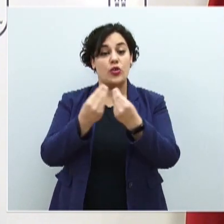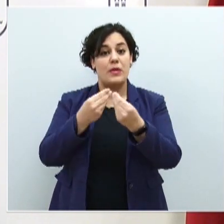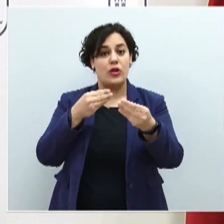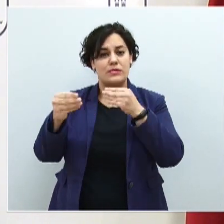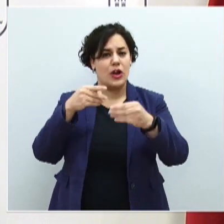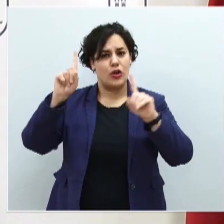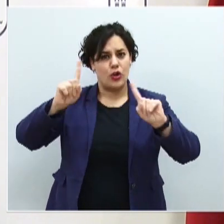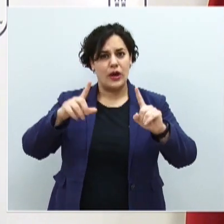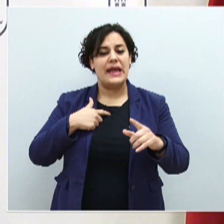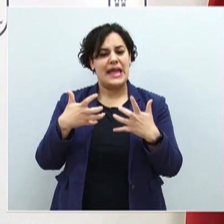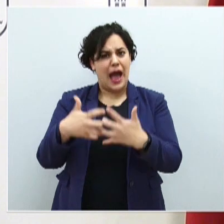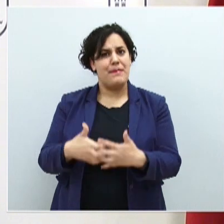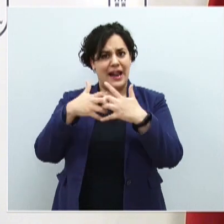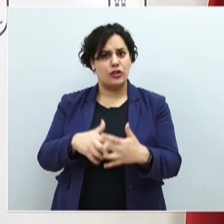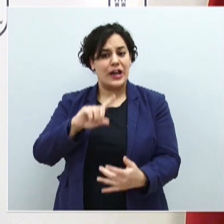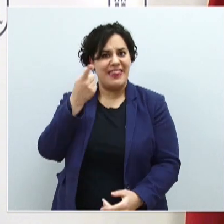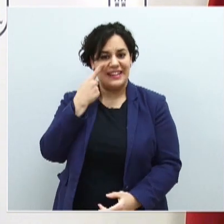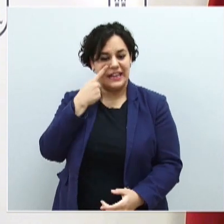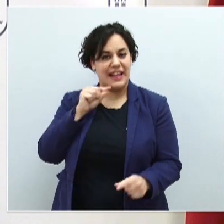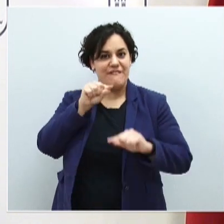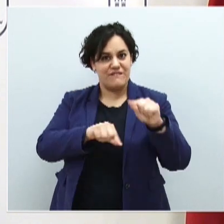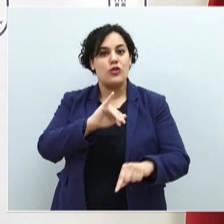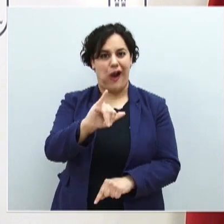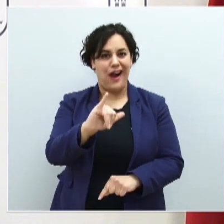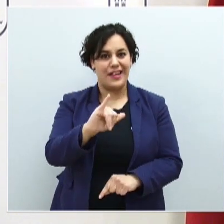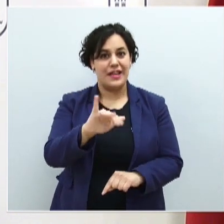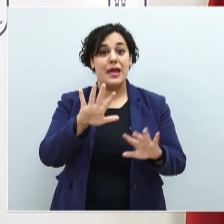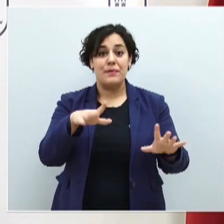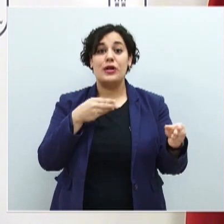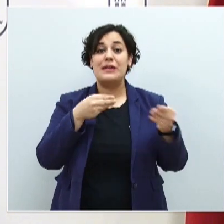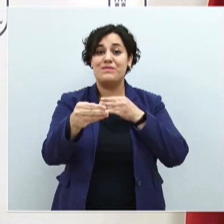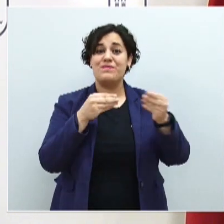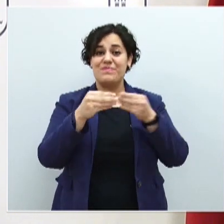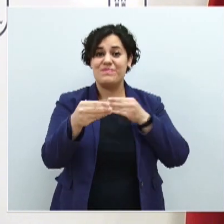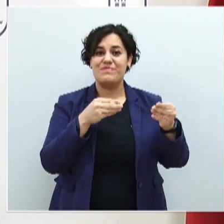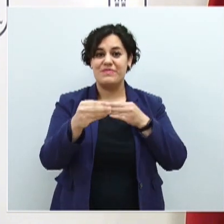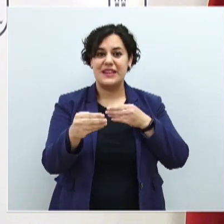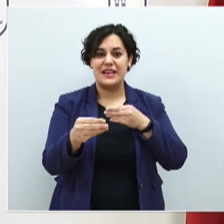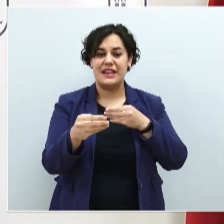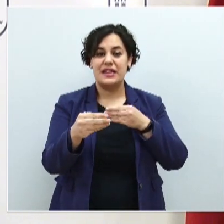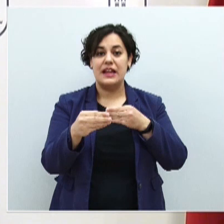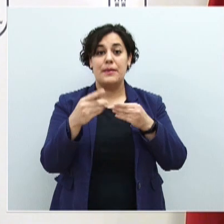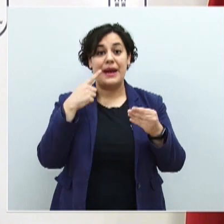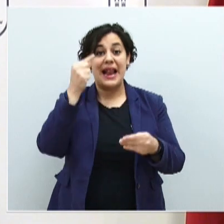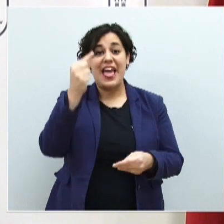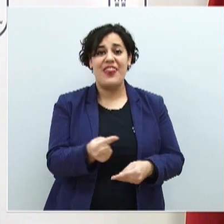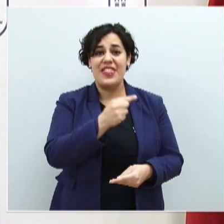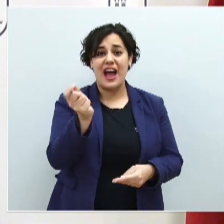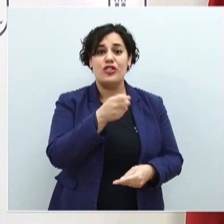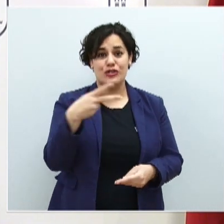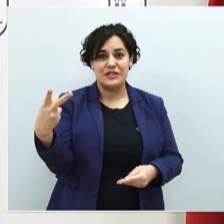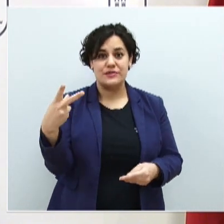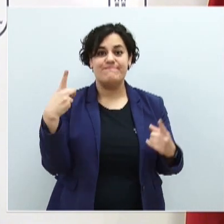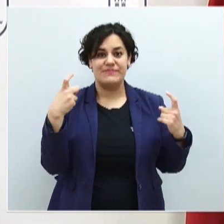que son capaces de detectar el virus, sino del material, de los kits necesarios y del material para el diagnóstico. Entonces, lo tenemos que